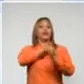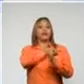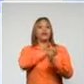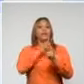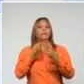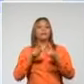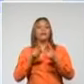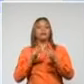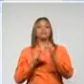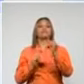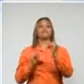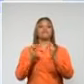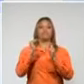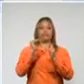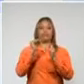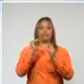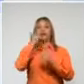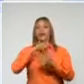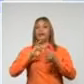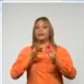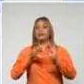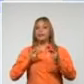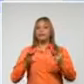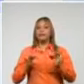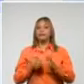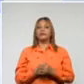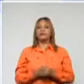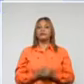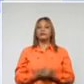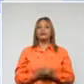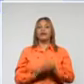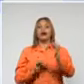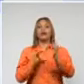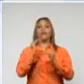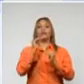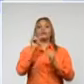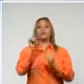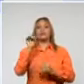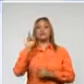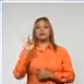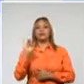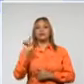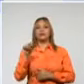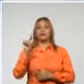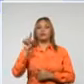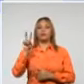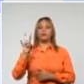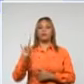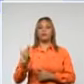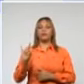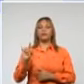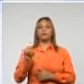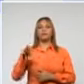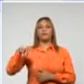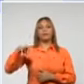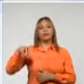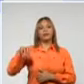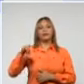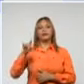elevada. Artemisa se incrementa a 17,29, Pinar del Río